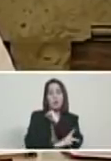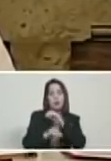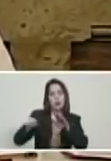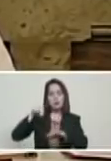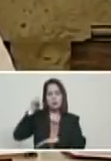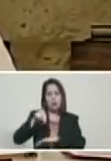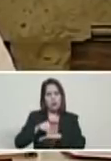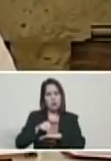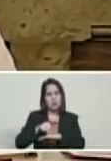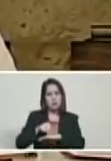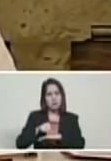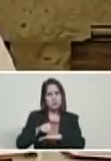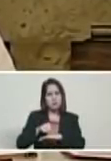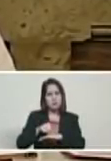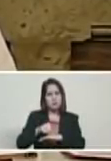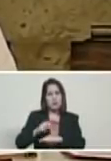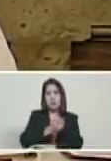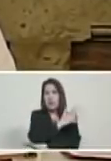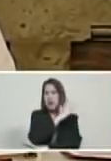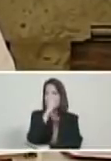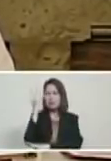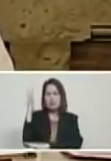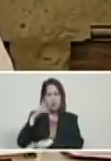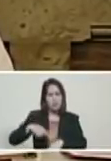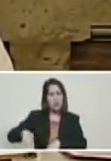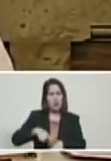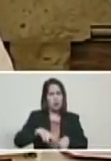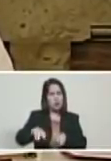en defensa de la selva, de los ríos,